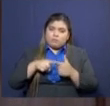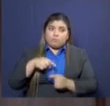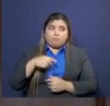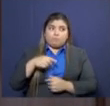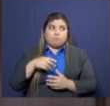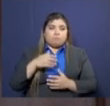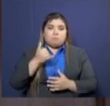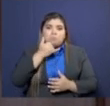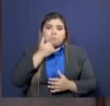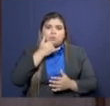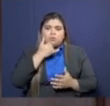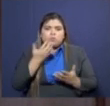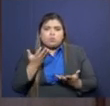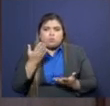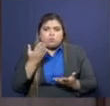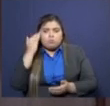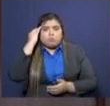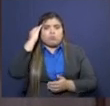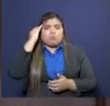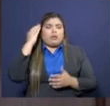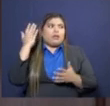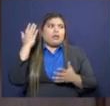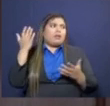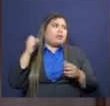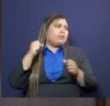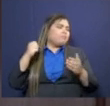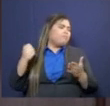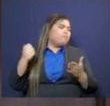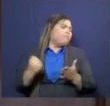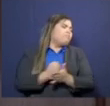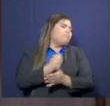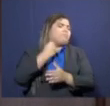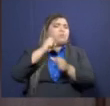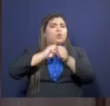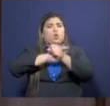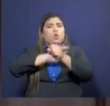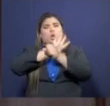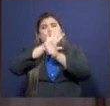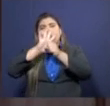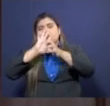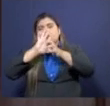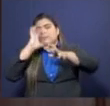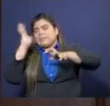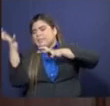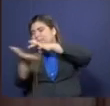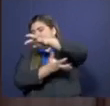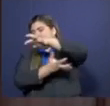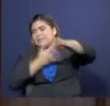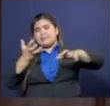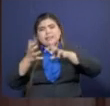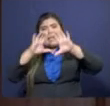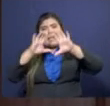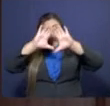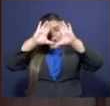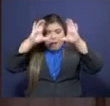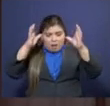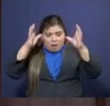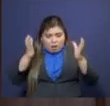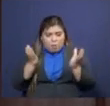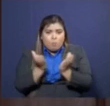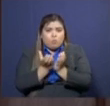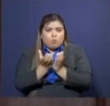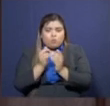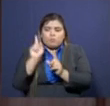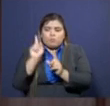ocurrió lo impensable. La pandemia sacude al mundo entero y ataca a